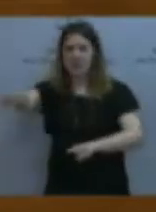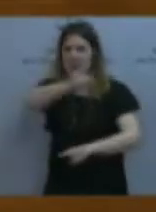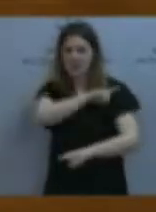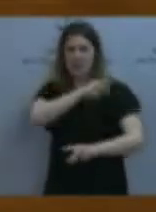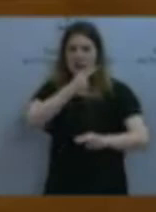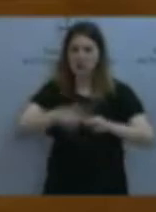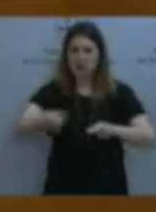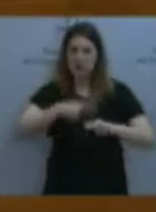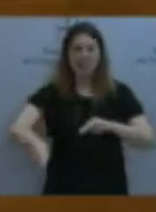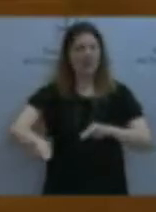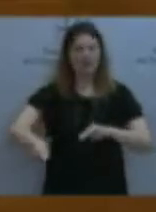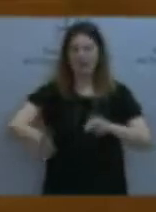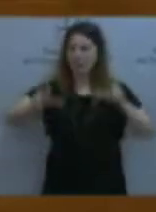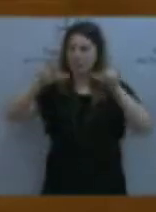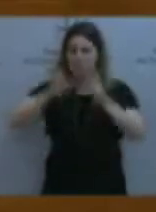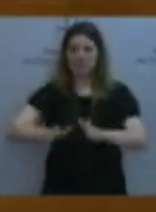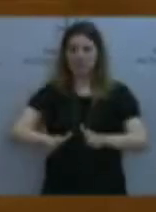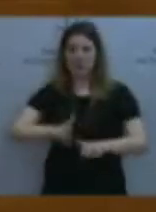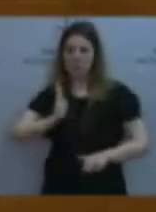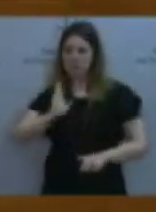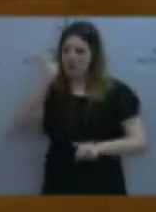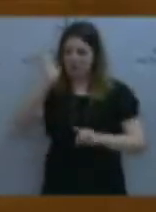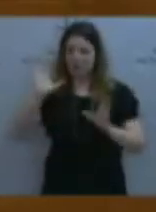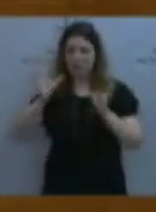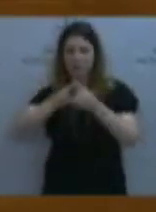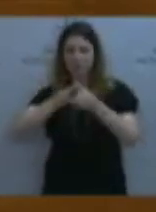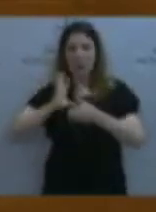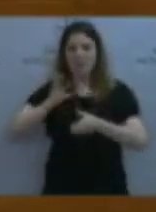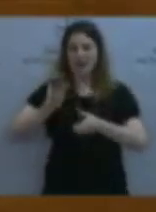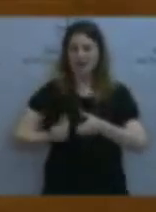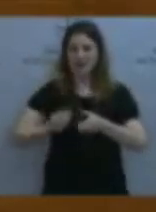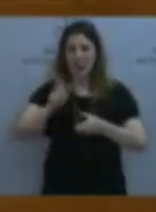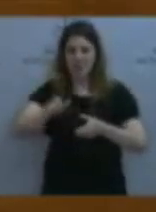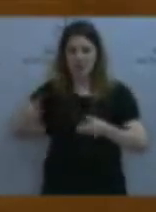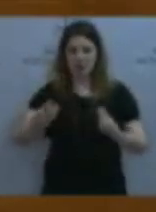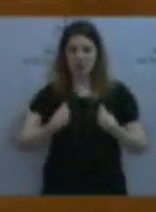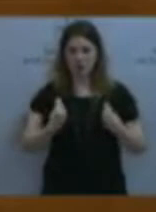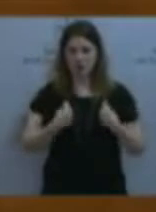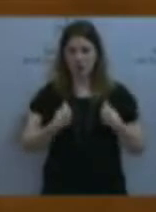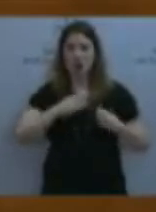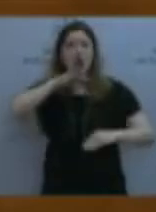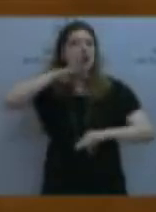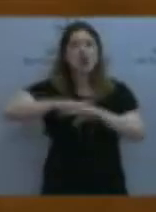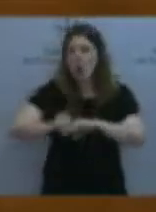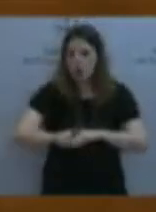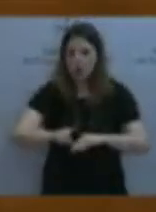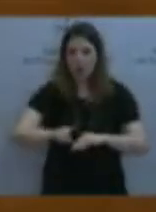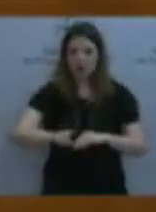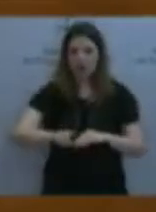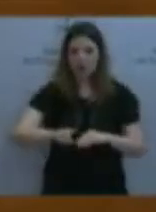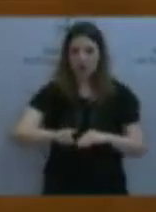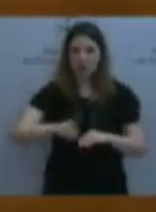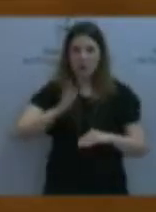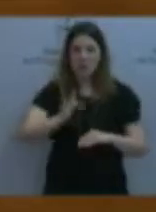población palestina, incumple sistemáticamente y de forma totalmente impune las resoluciones de las Naciones